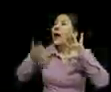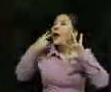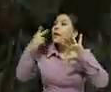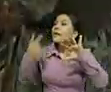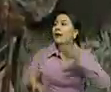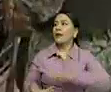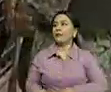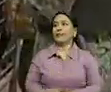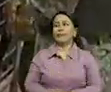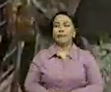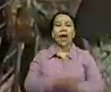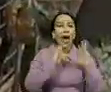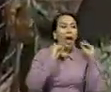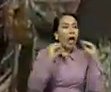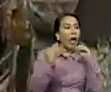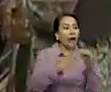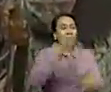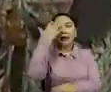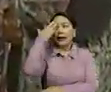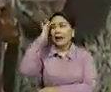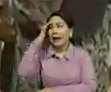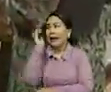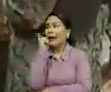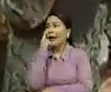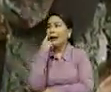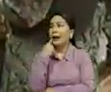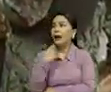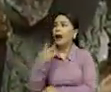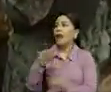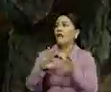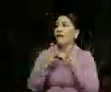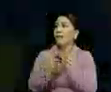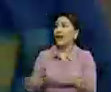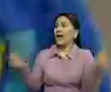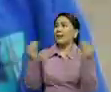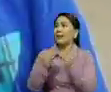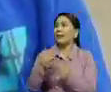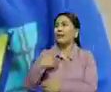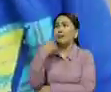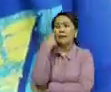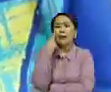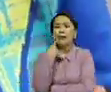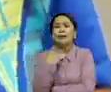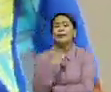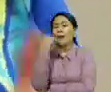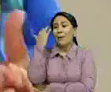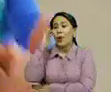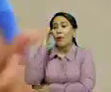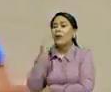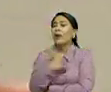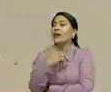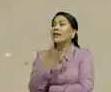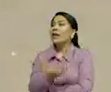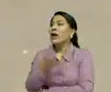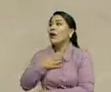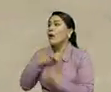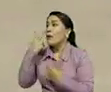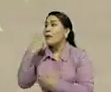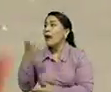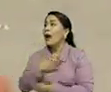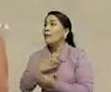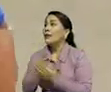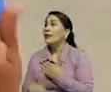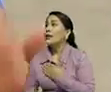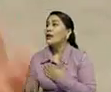Así los rumores y la desesperación iban en aumento. Sí, estoy angustiada, que no estaba mi hijo.